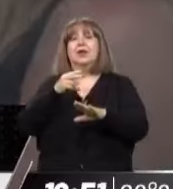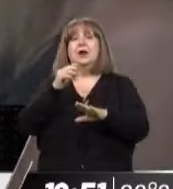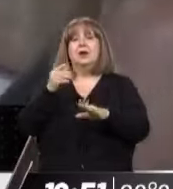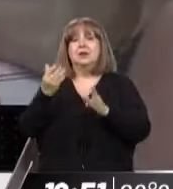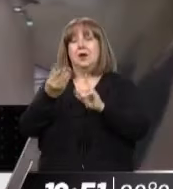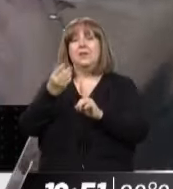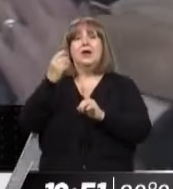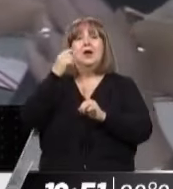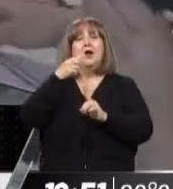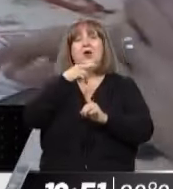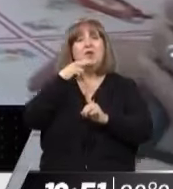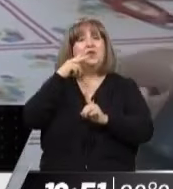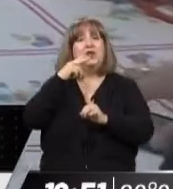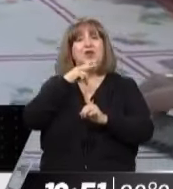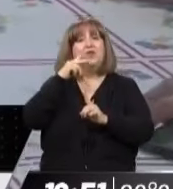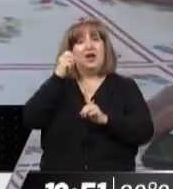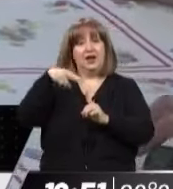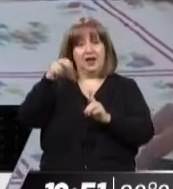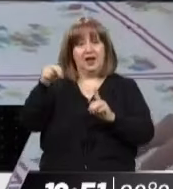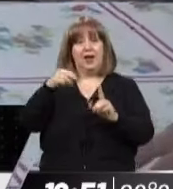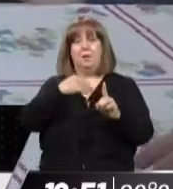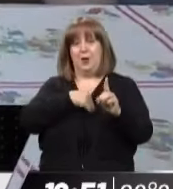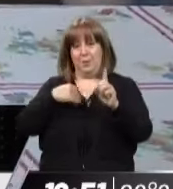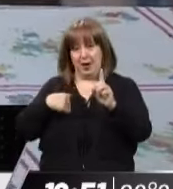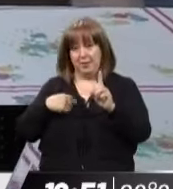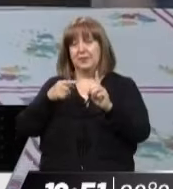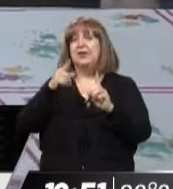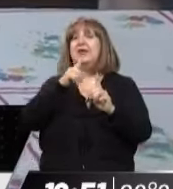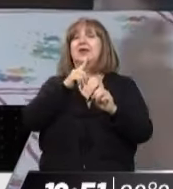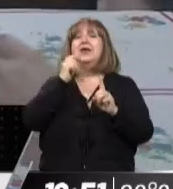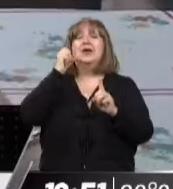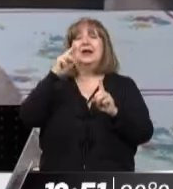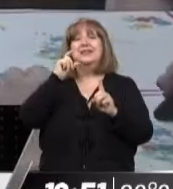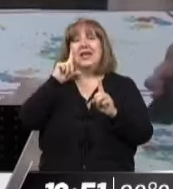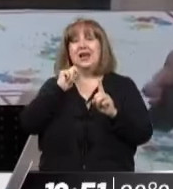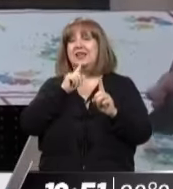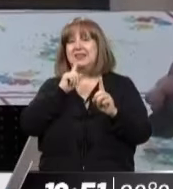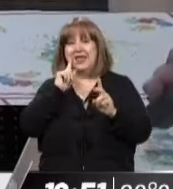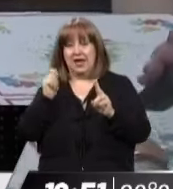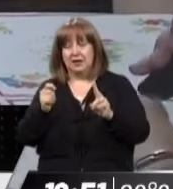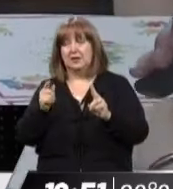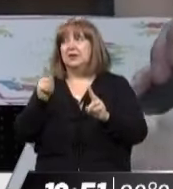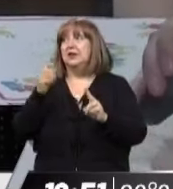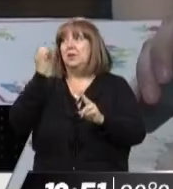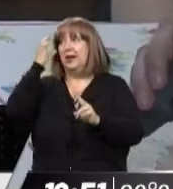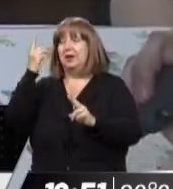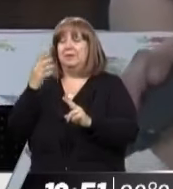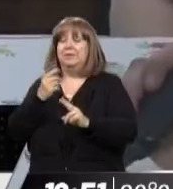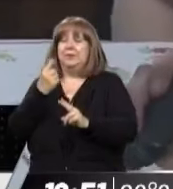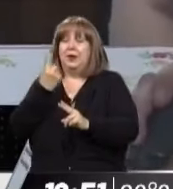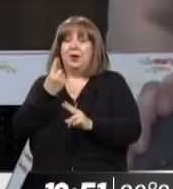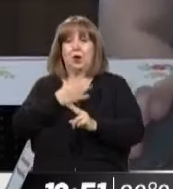Viviana y Graciela que su tía que nos van a contar justamente lo que pasó ese día primero lo sentimos mucho y bueno